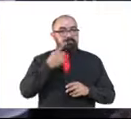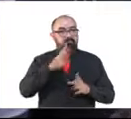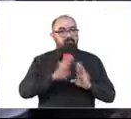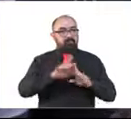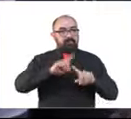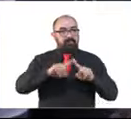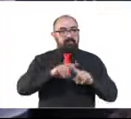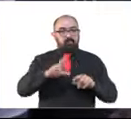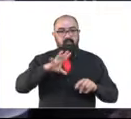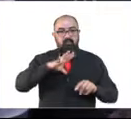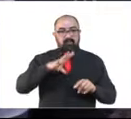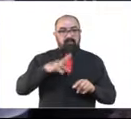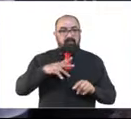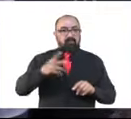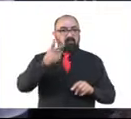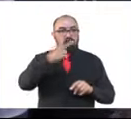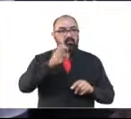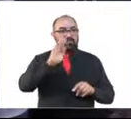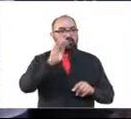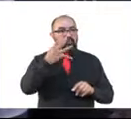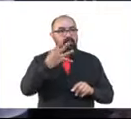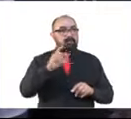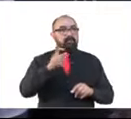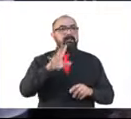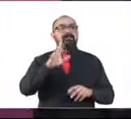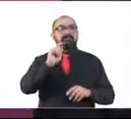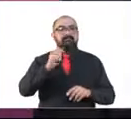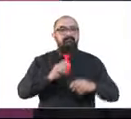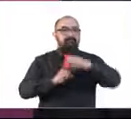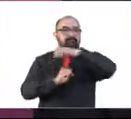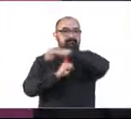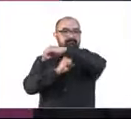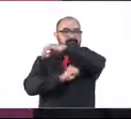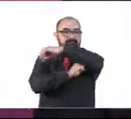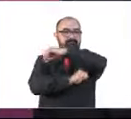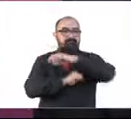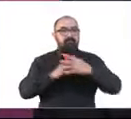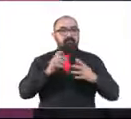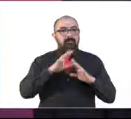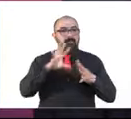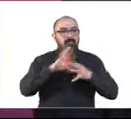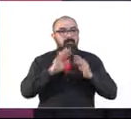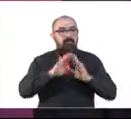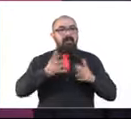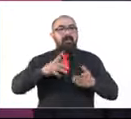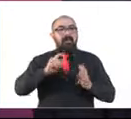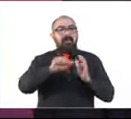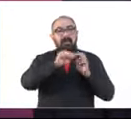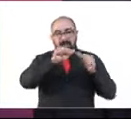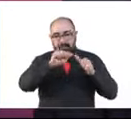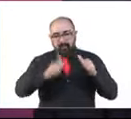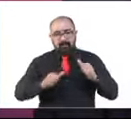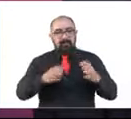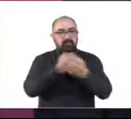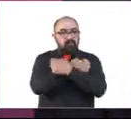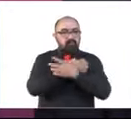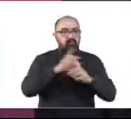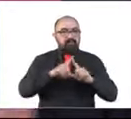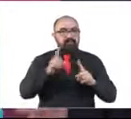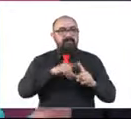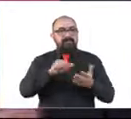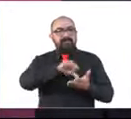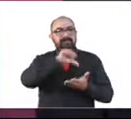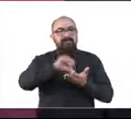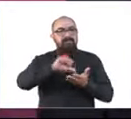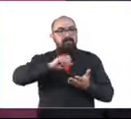los 294 pilares en toda la ciudad, que son puntos de innovación, libertad, arte, educación y saberes. Son centros comunitarios